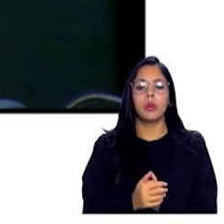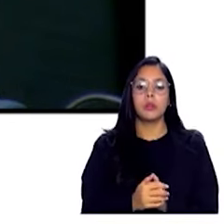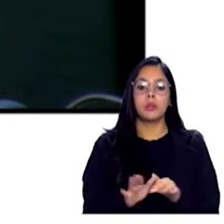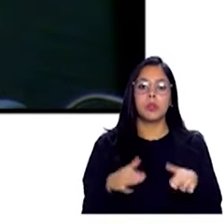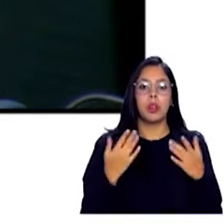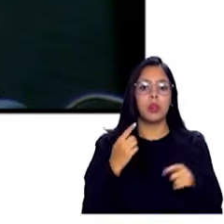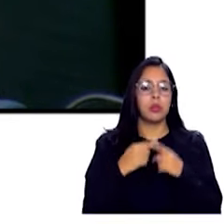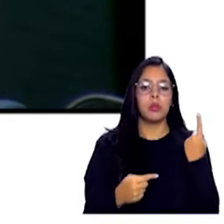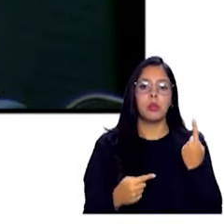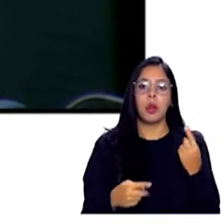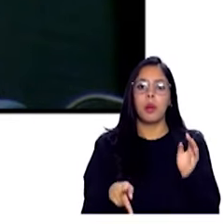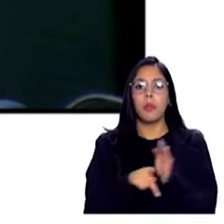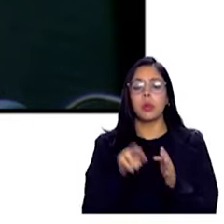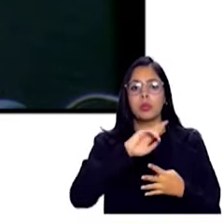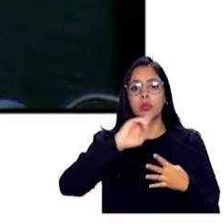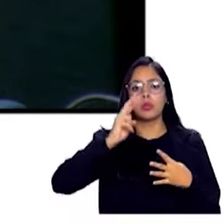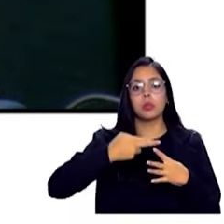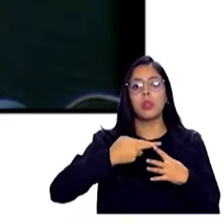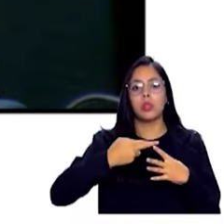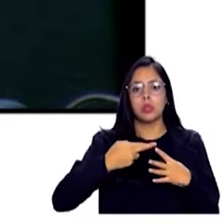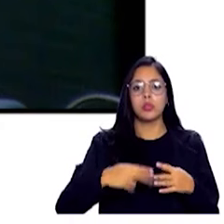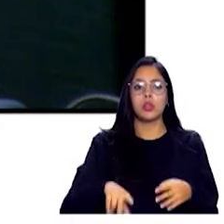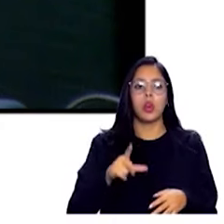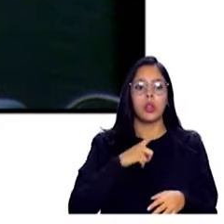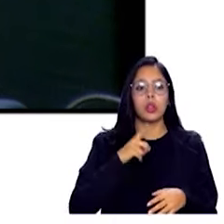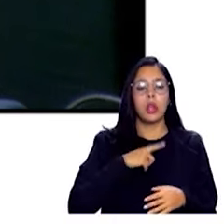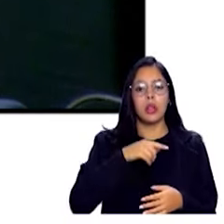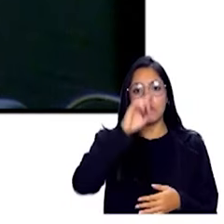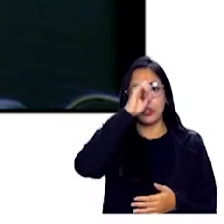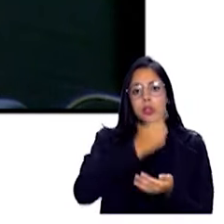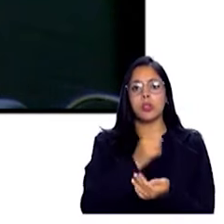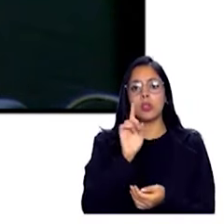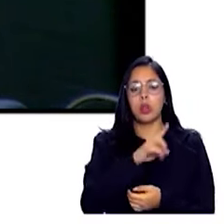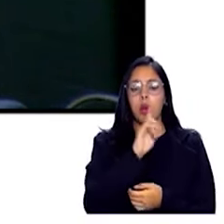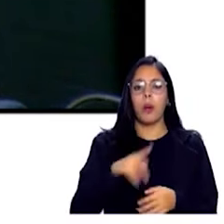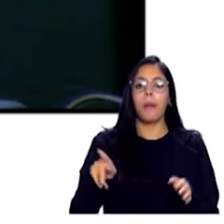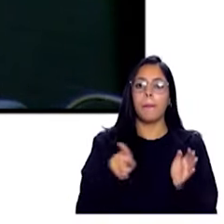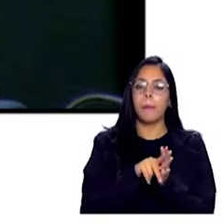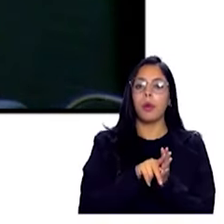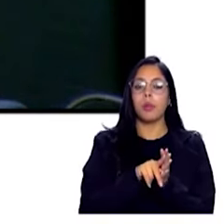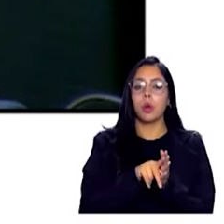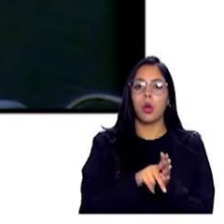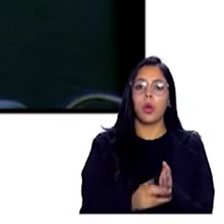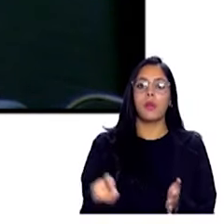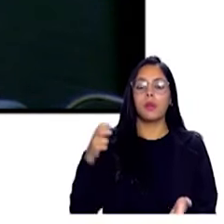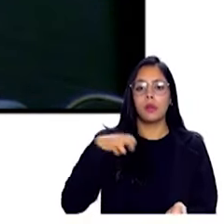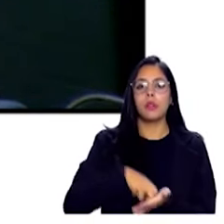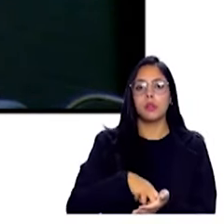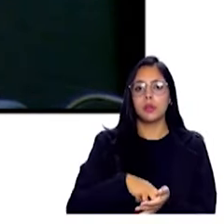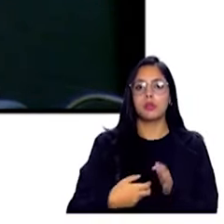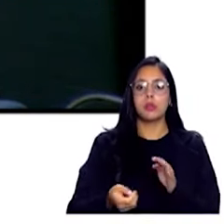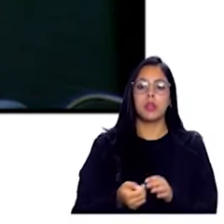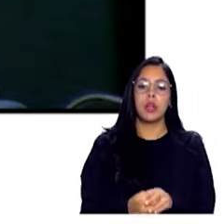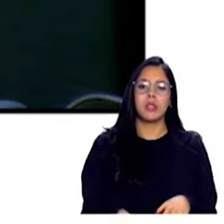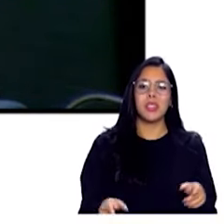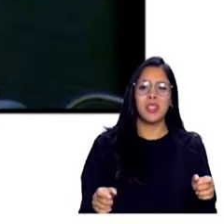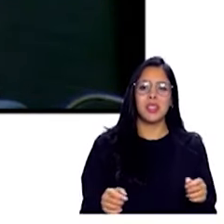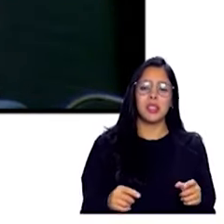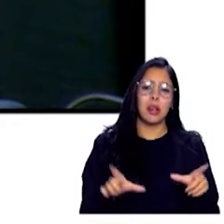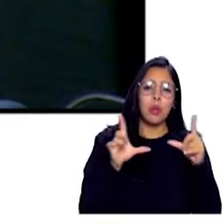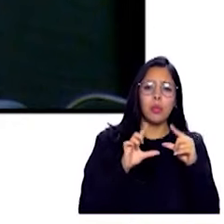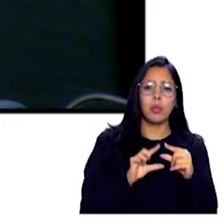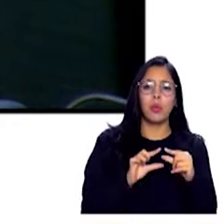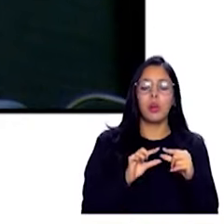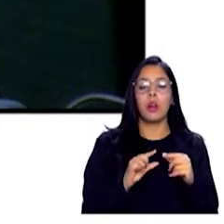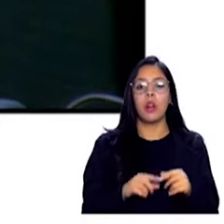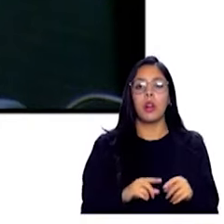de El recurso de casación en las sentencias inferiores Y en el caso de Los de Los delitos inferiores Y en el caso de Los delitos